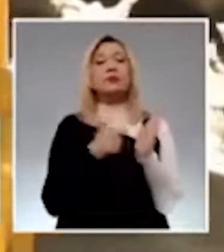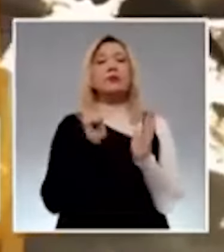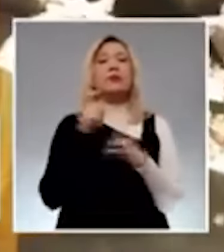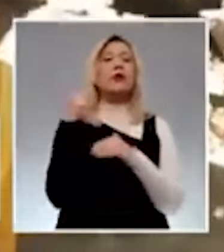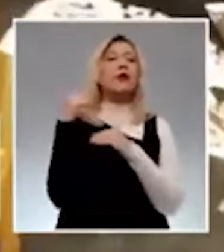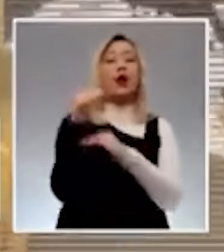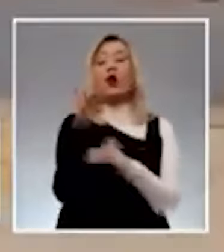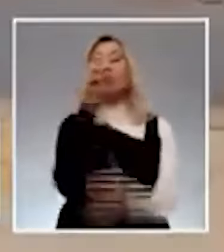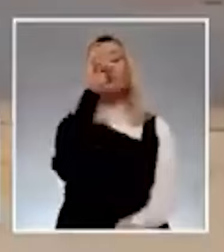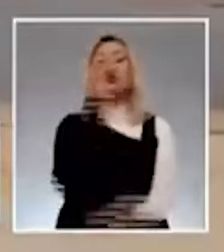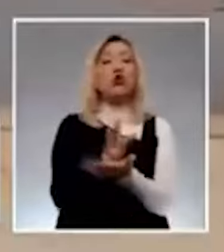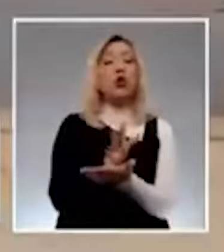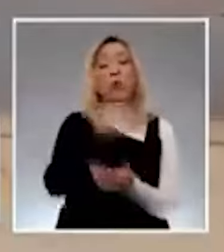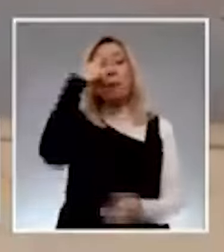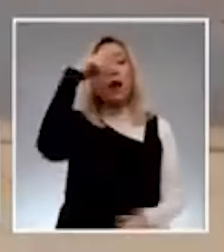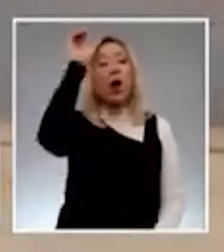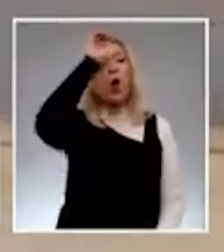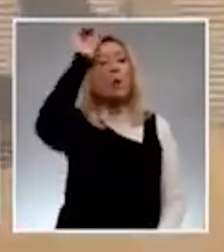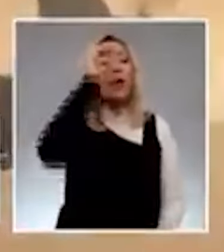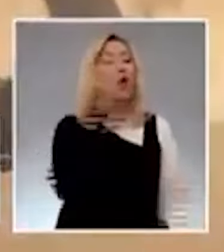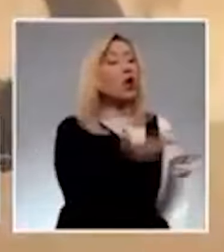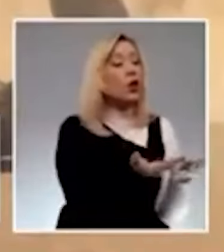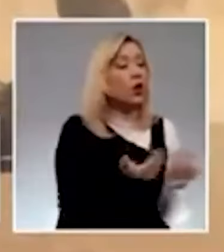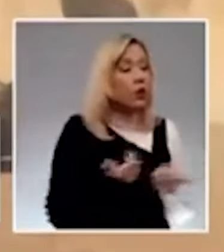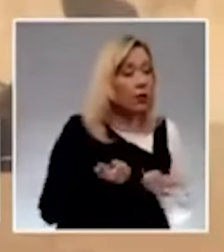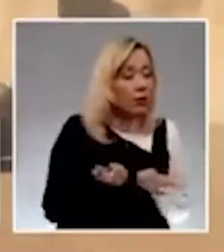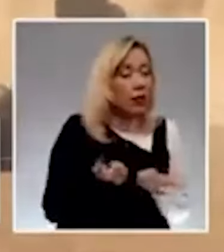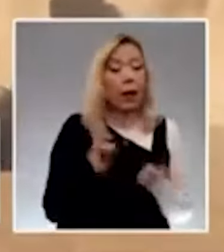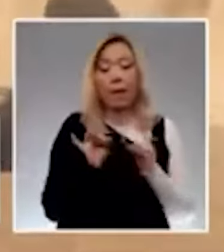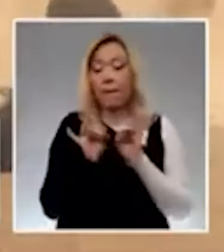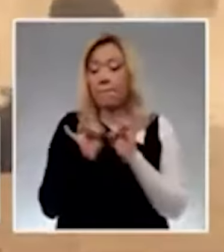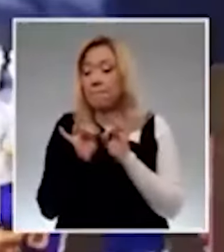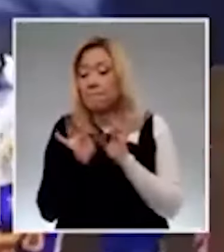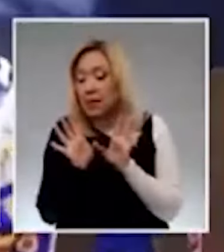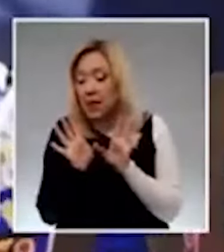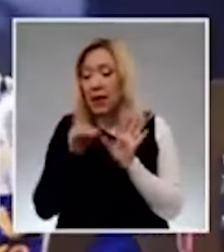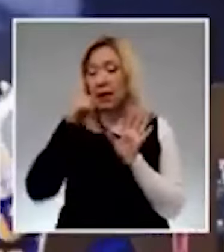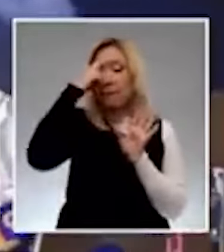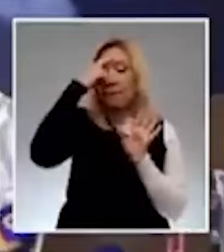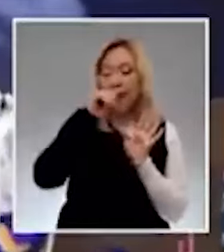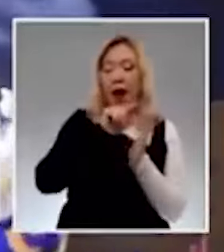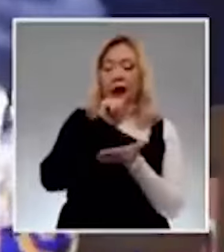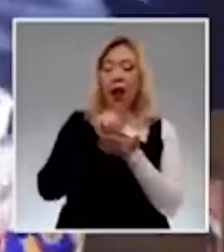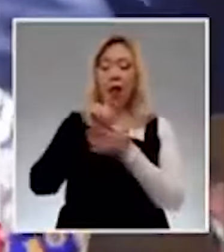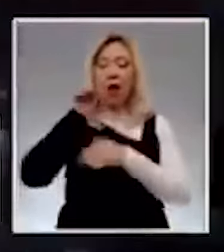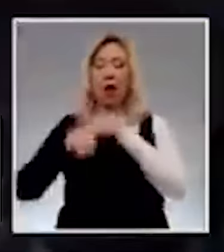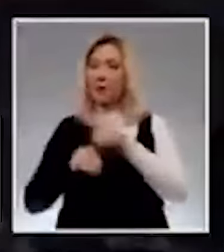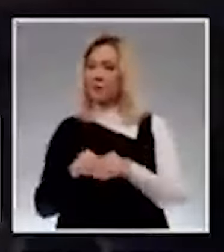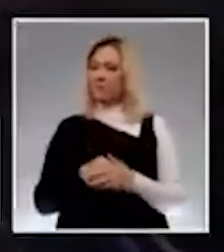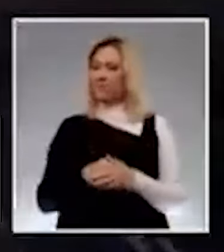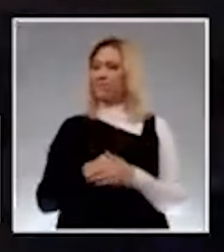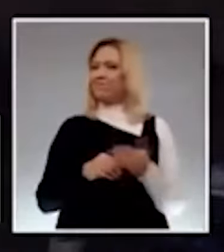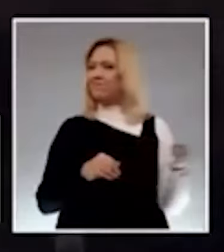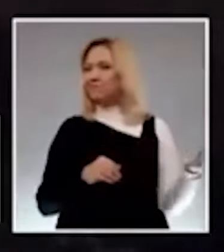obtener opiniones de estas comunidades y pueblos en casos de consultas sobre medidas legislativas. Las normas que establecían la